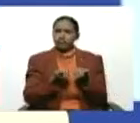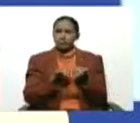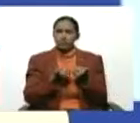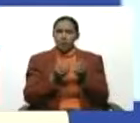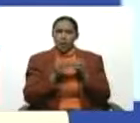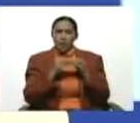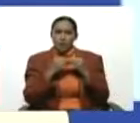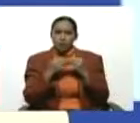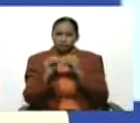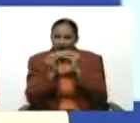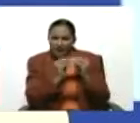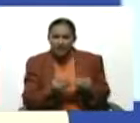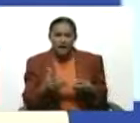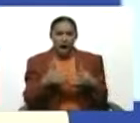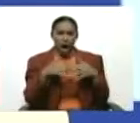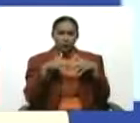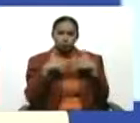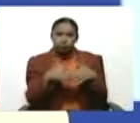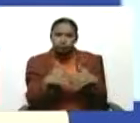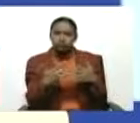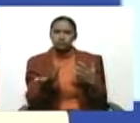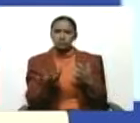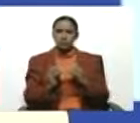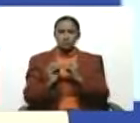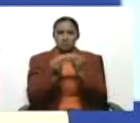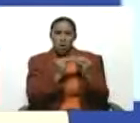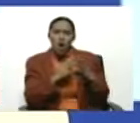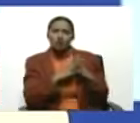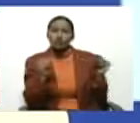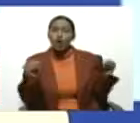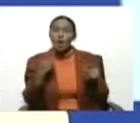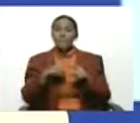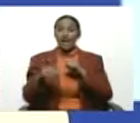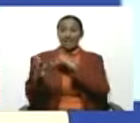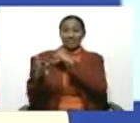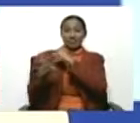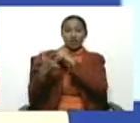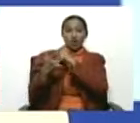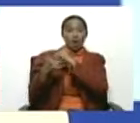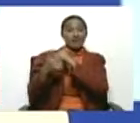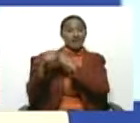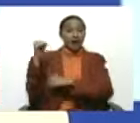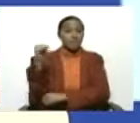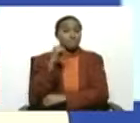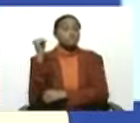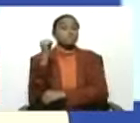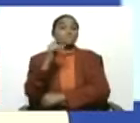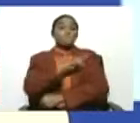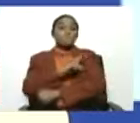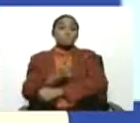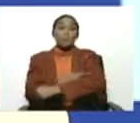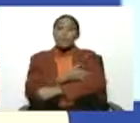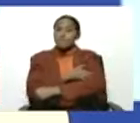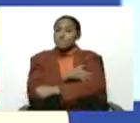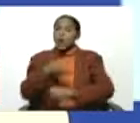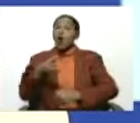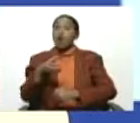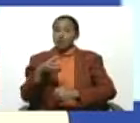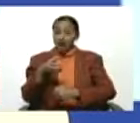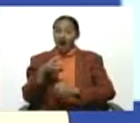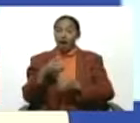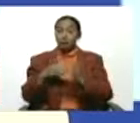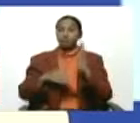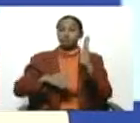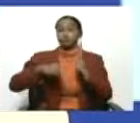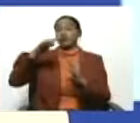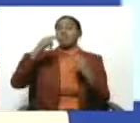tecnología gerencia son claves son más importantes en este momento y benefician más la el crecimiento económico de